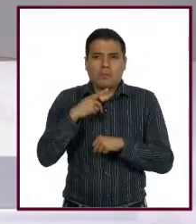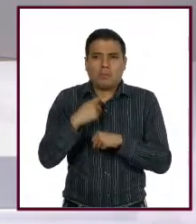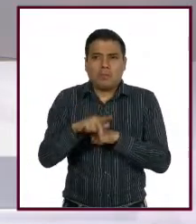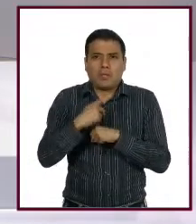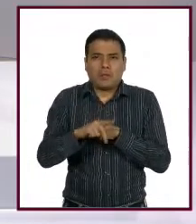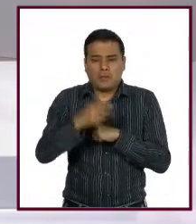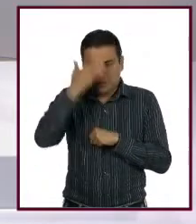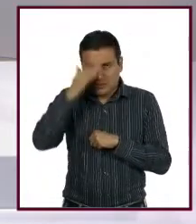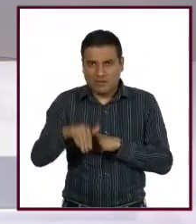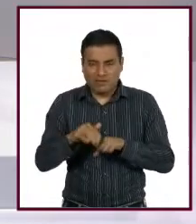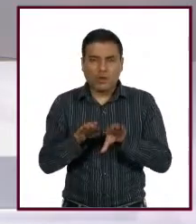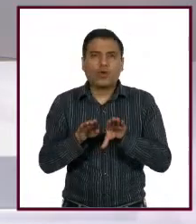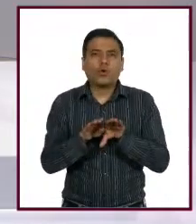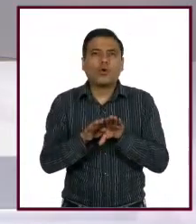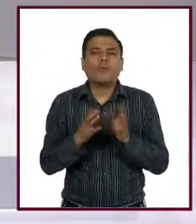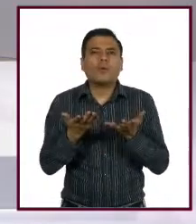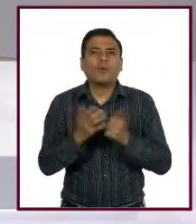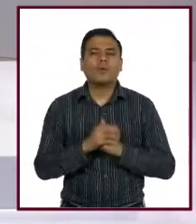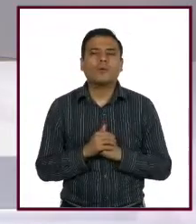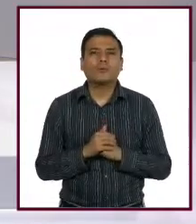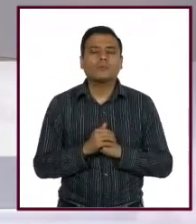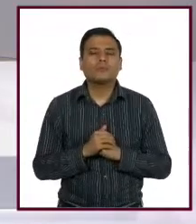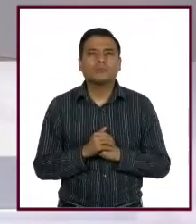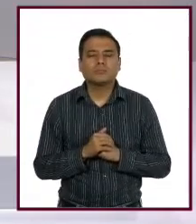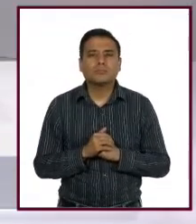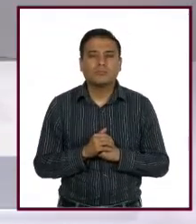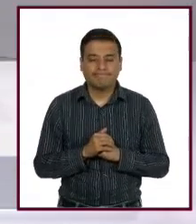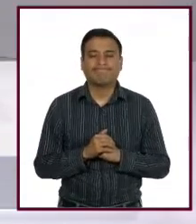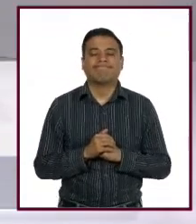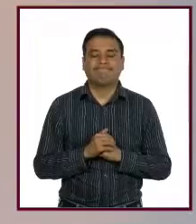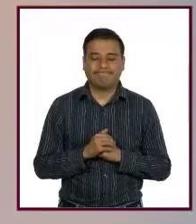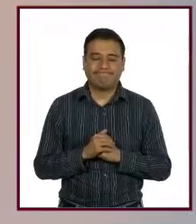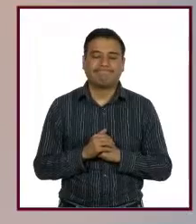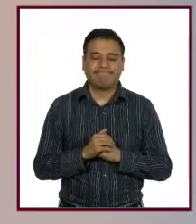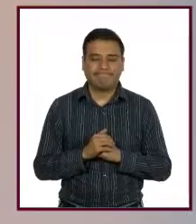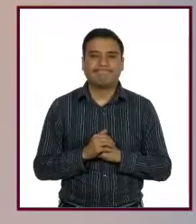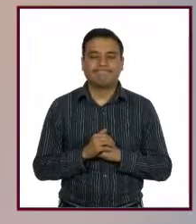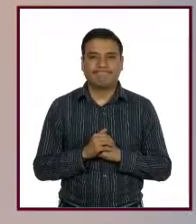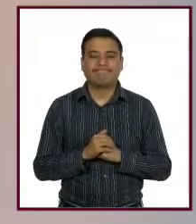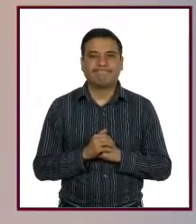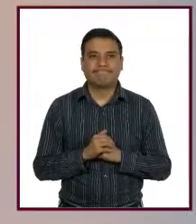seguramente se refiere a esta cotidianidad de los productos, ¿no? Claro.